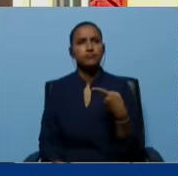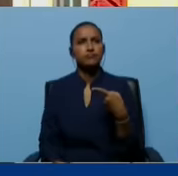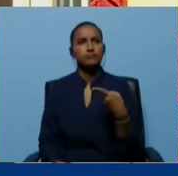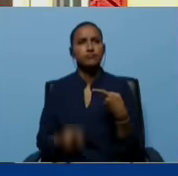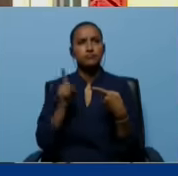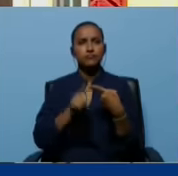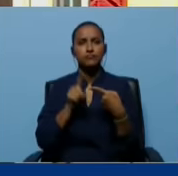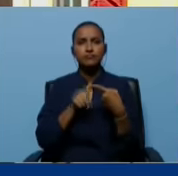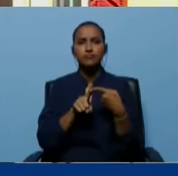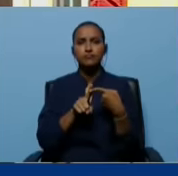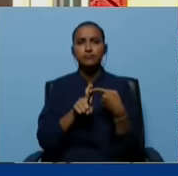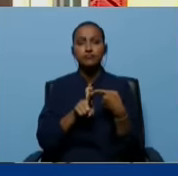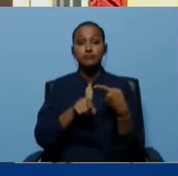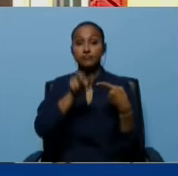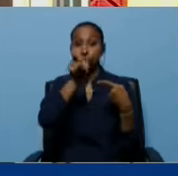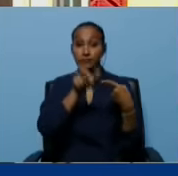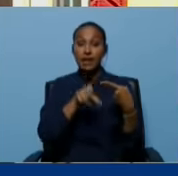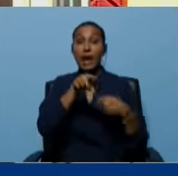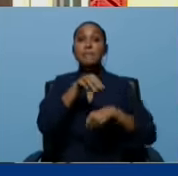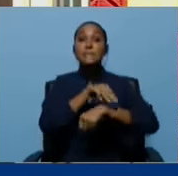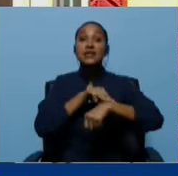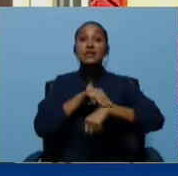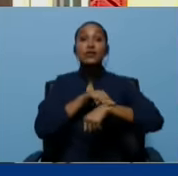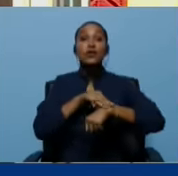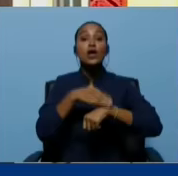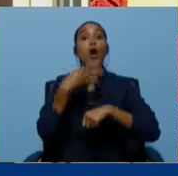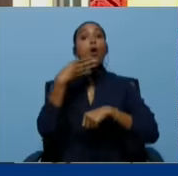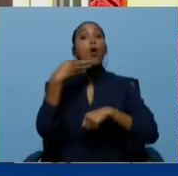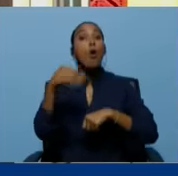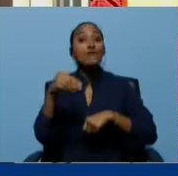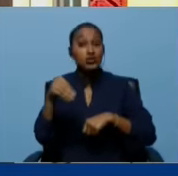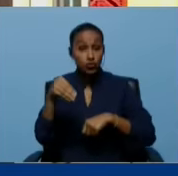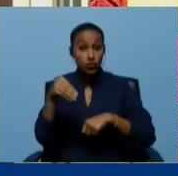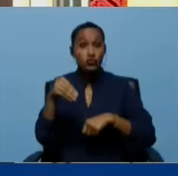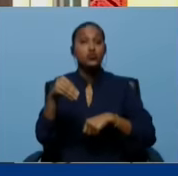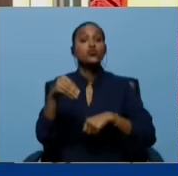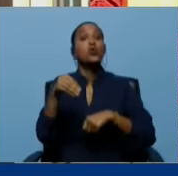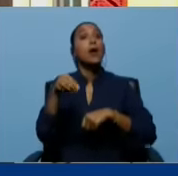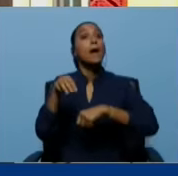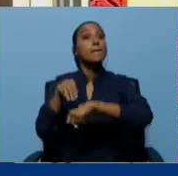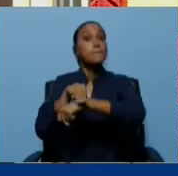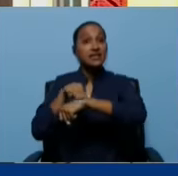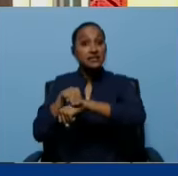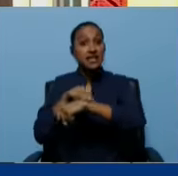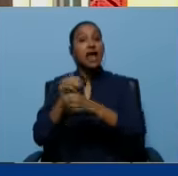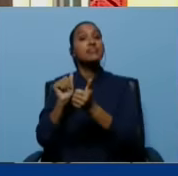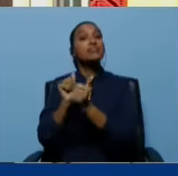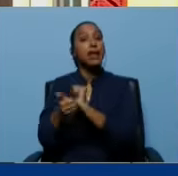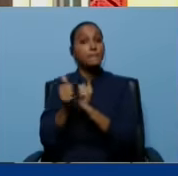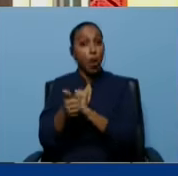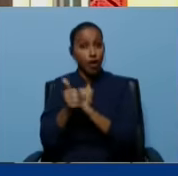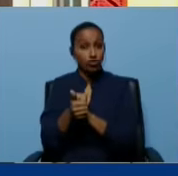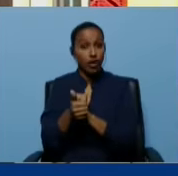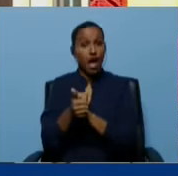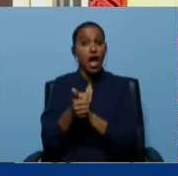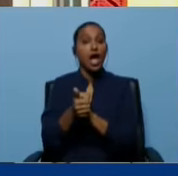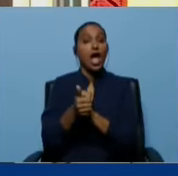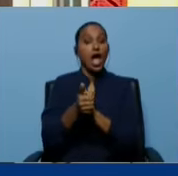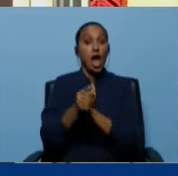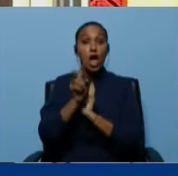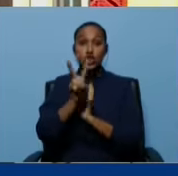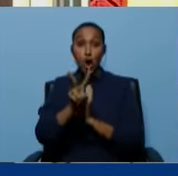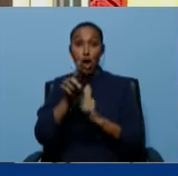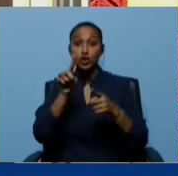colocar al Ministerio de Juventud en un plan y al Ministerio de Deporte en su plan. Y